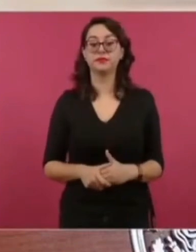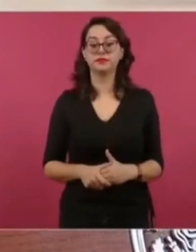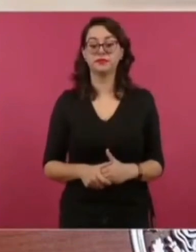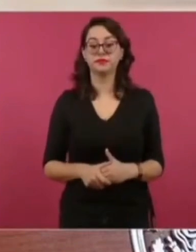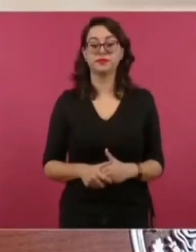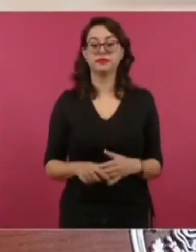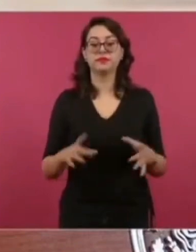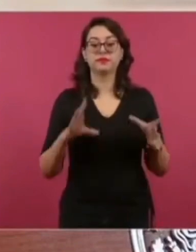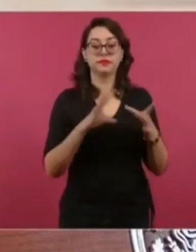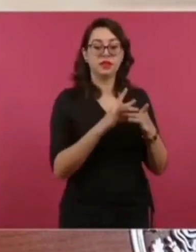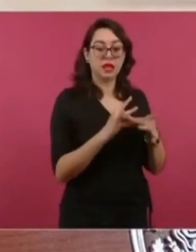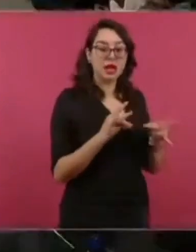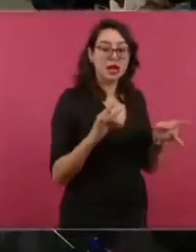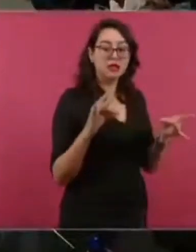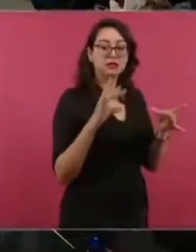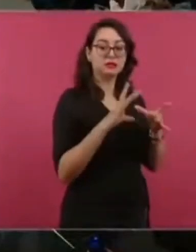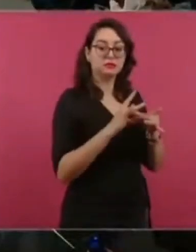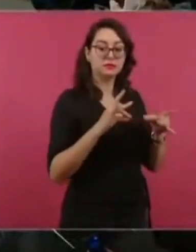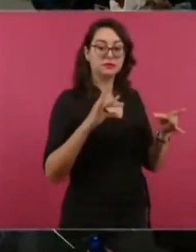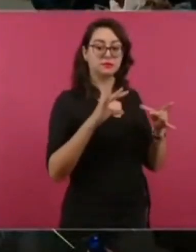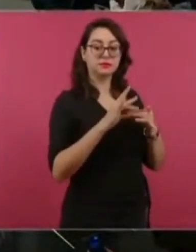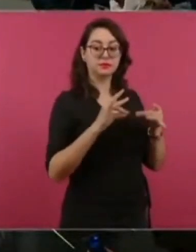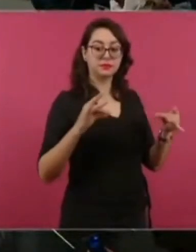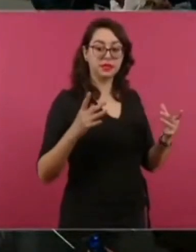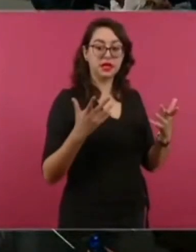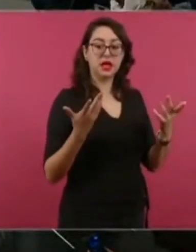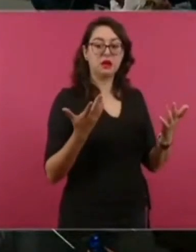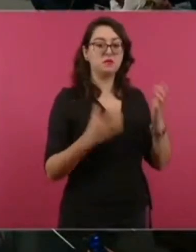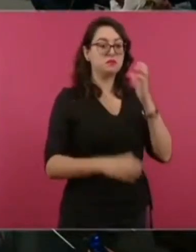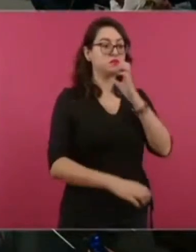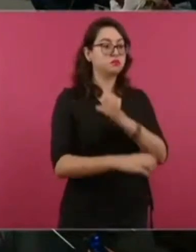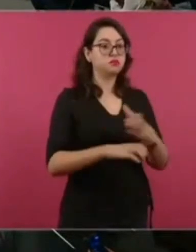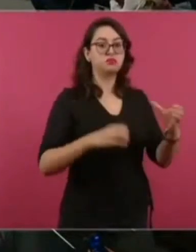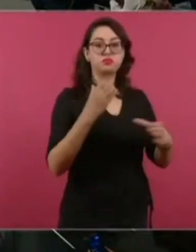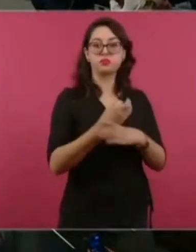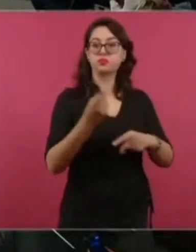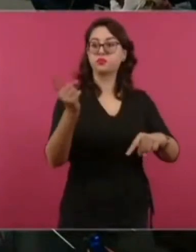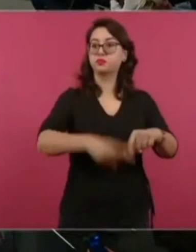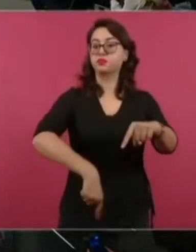Y ahí habla de todo lo que vendieron.